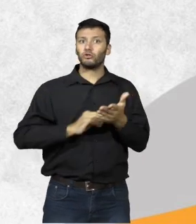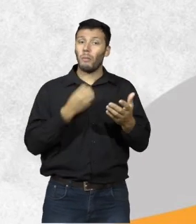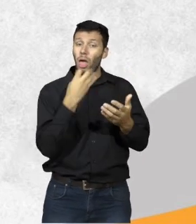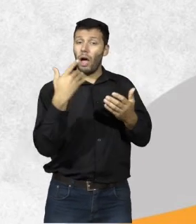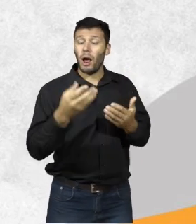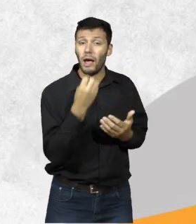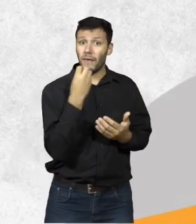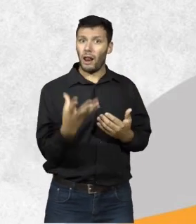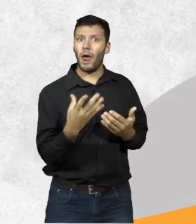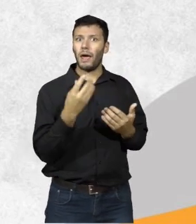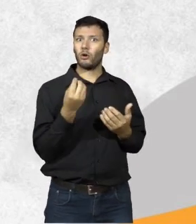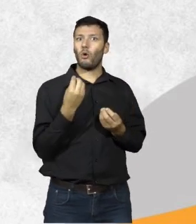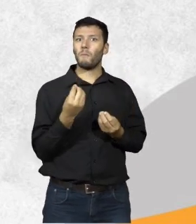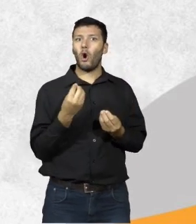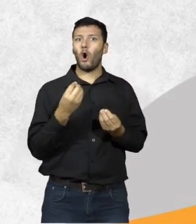transporte,